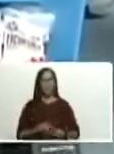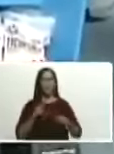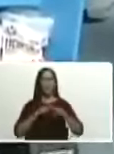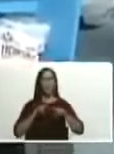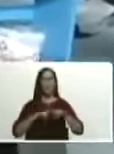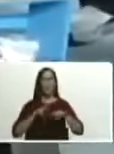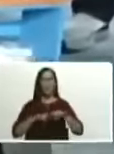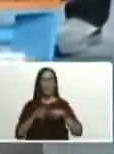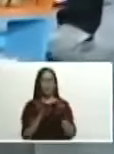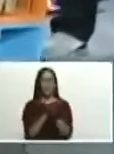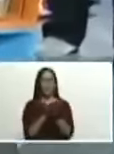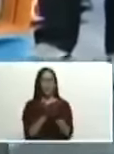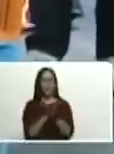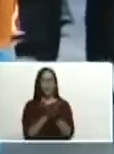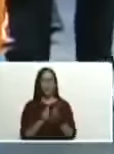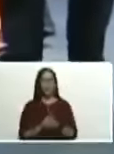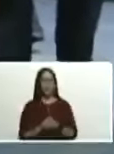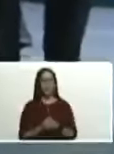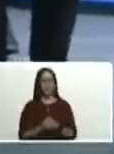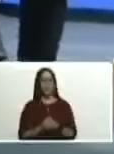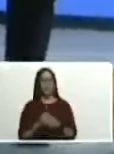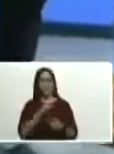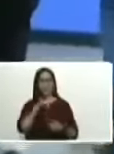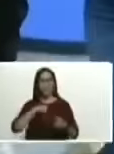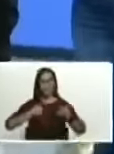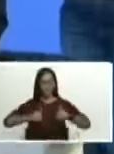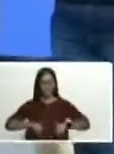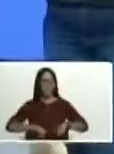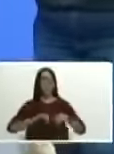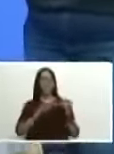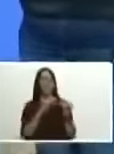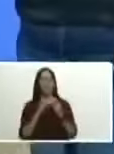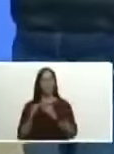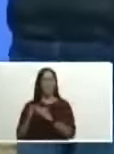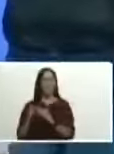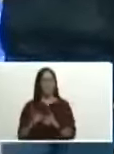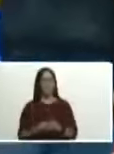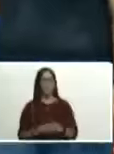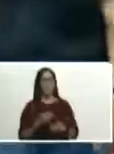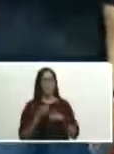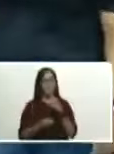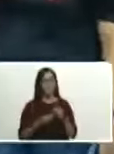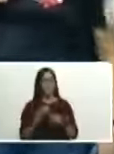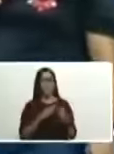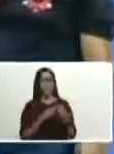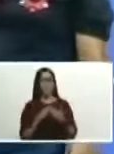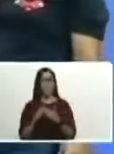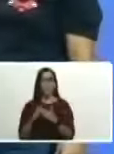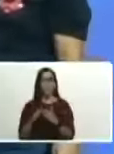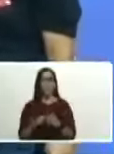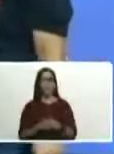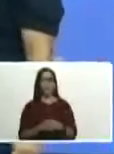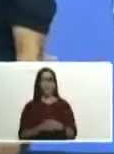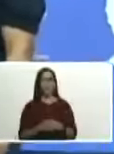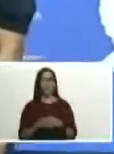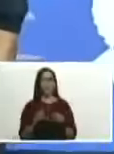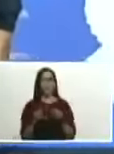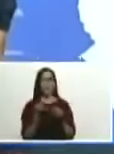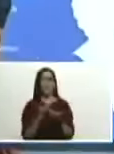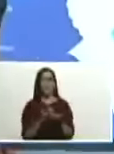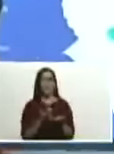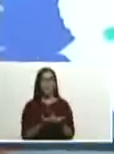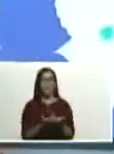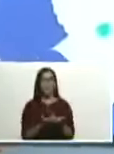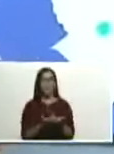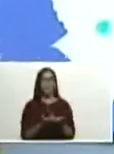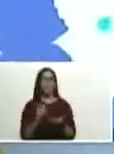niños de la escuela. Hecho en hijos, en comuna. Hecho en comuna. Esta es la economía.